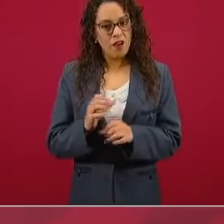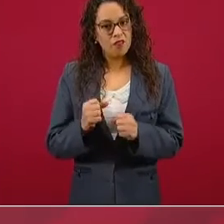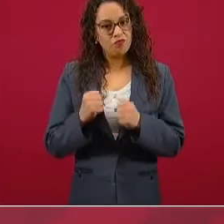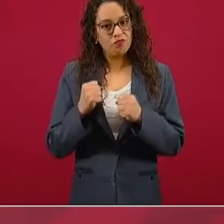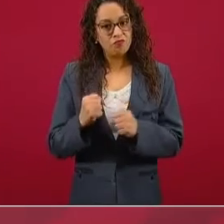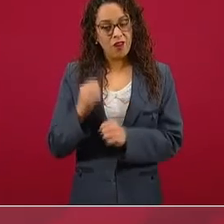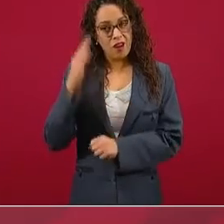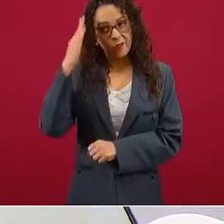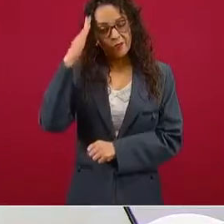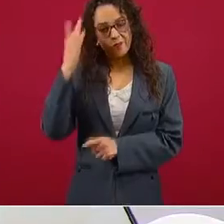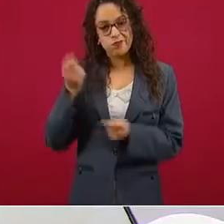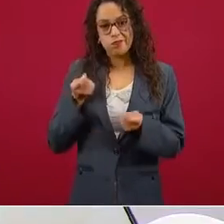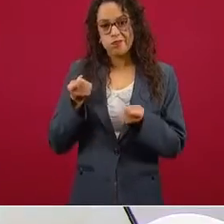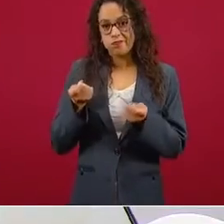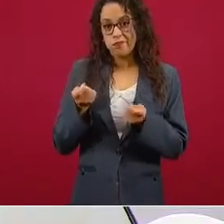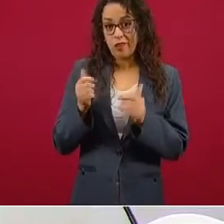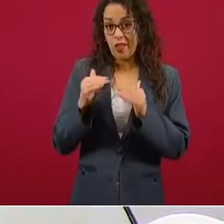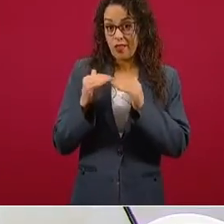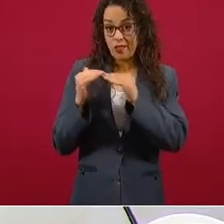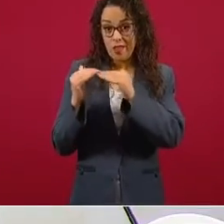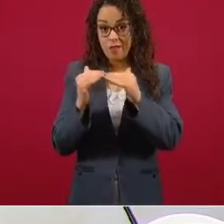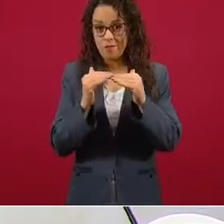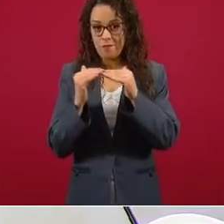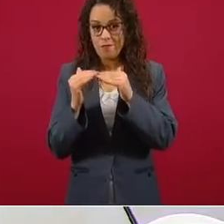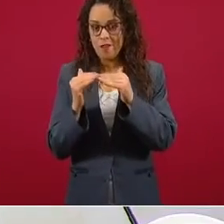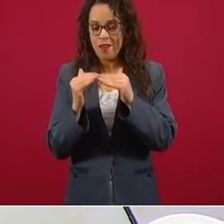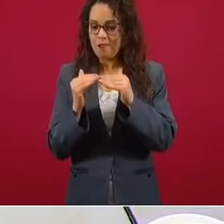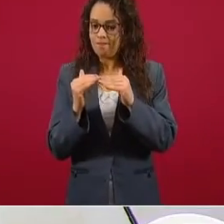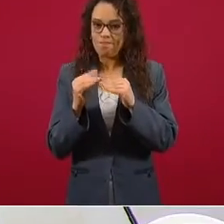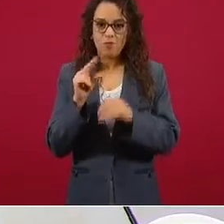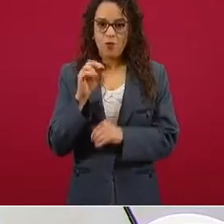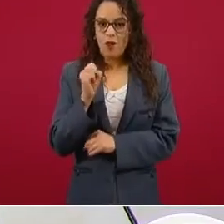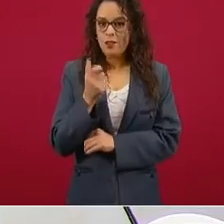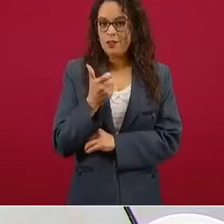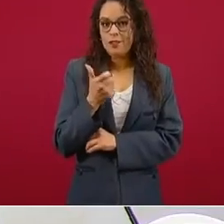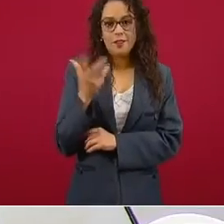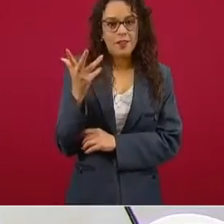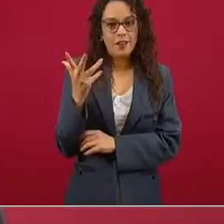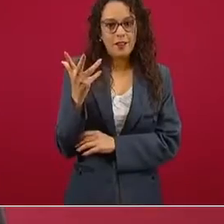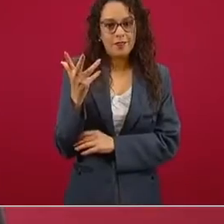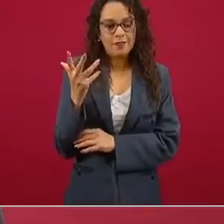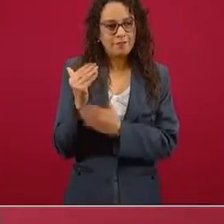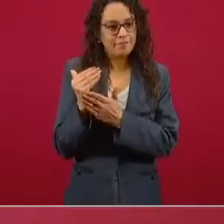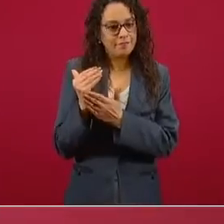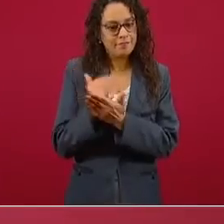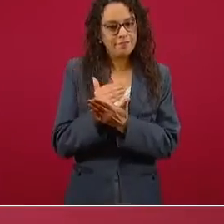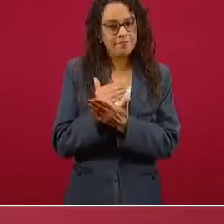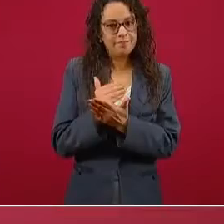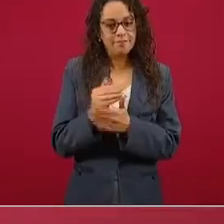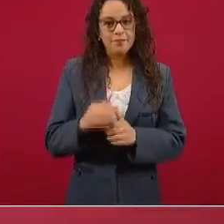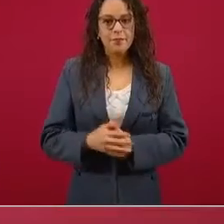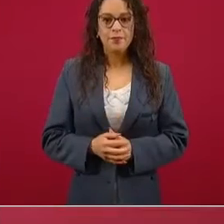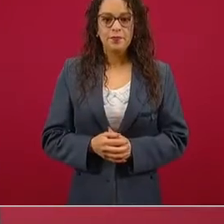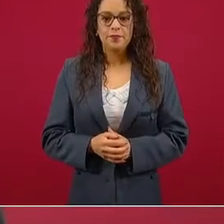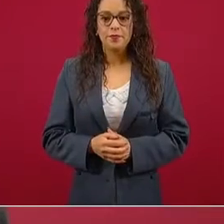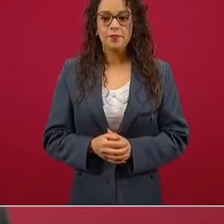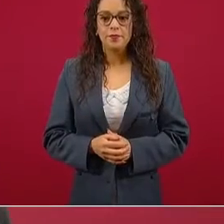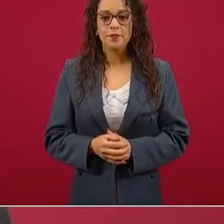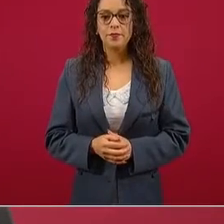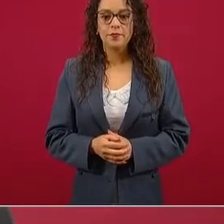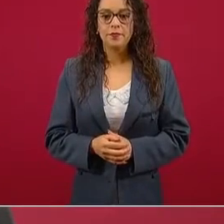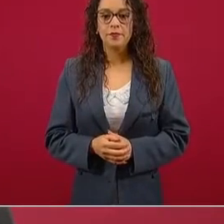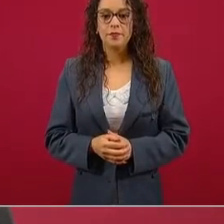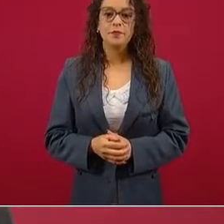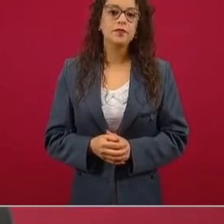La democracia no es cara. Es el gobierno